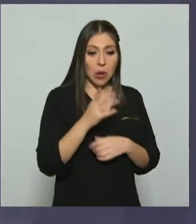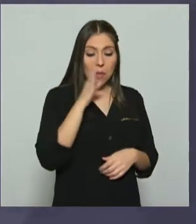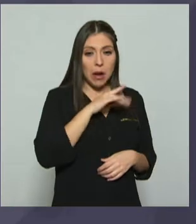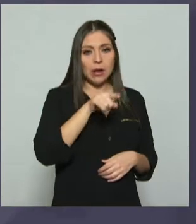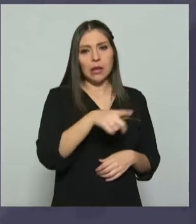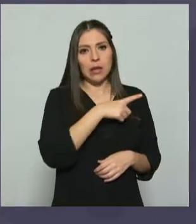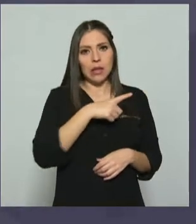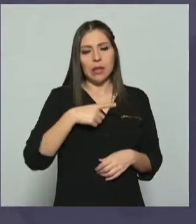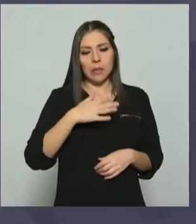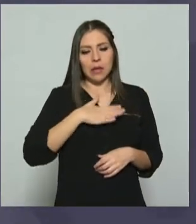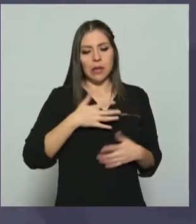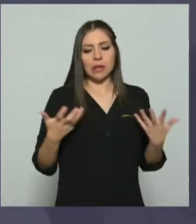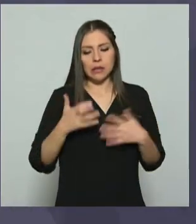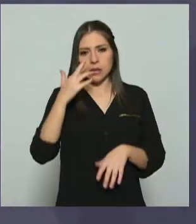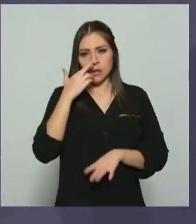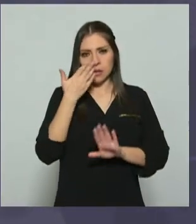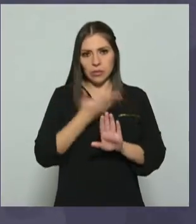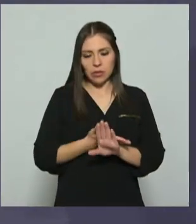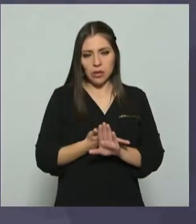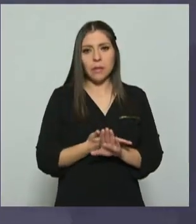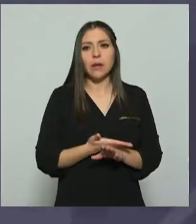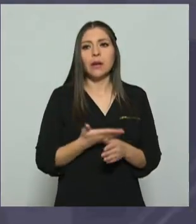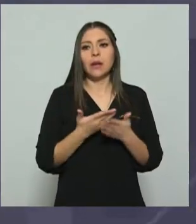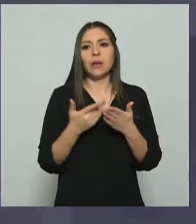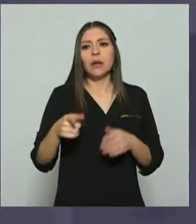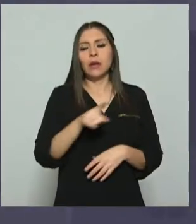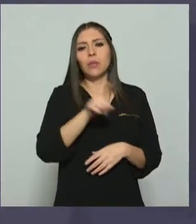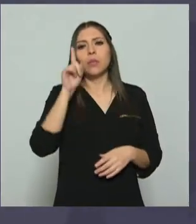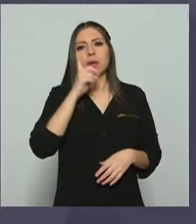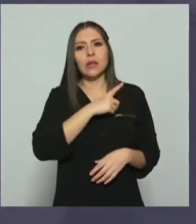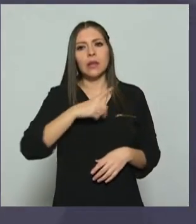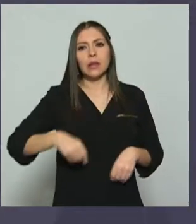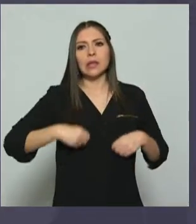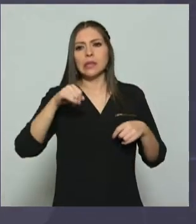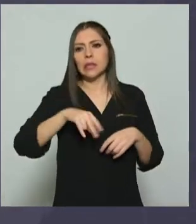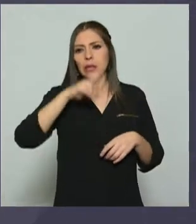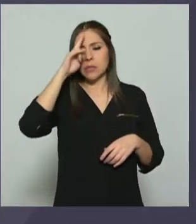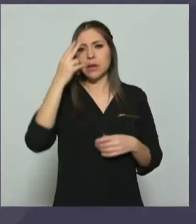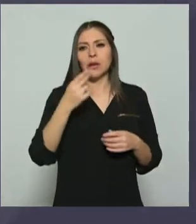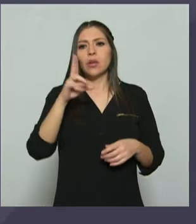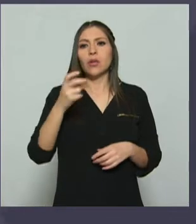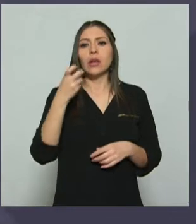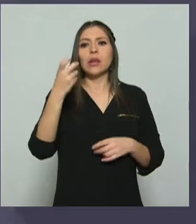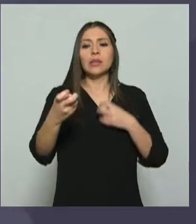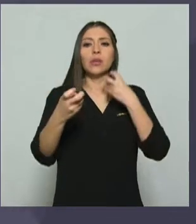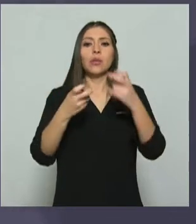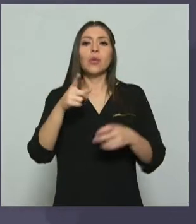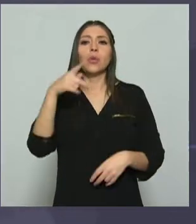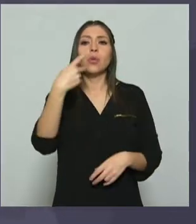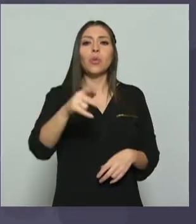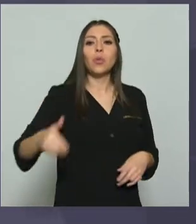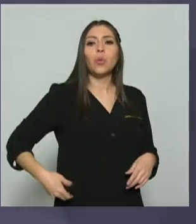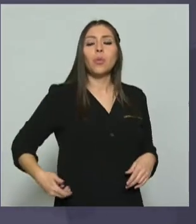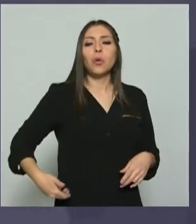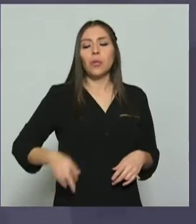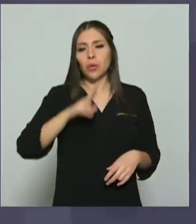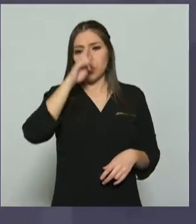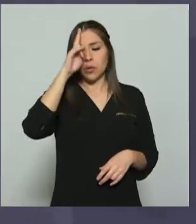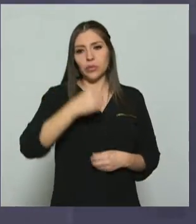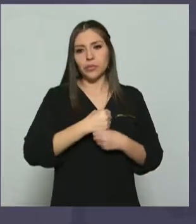que vivir libres de violencia y para eso es indispensable que se nos deje de culpar de la violencia que vivimos.